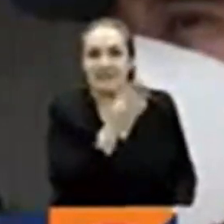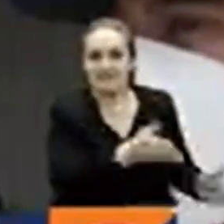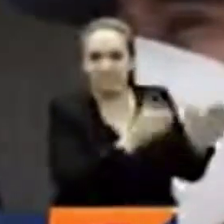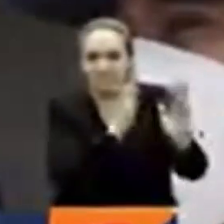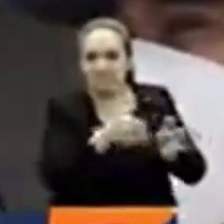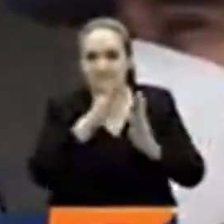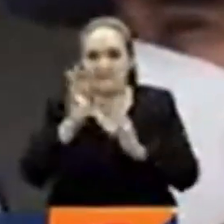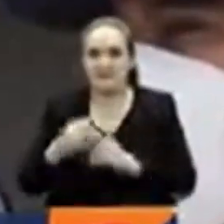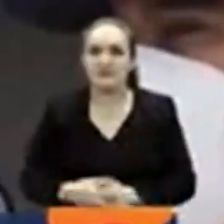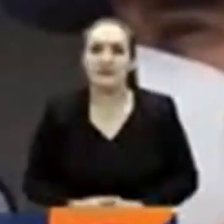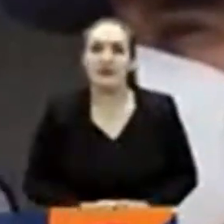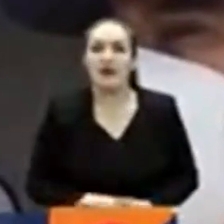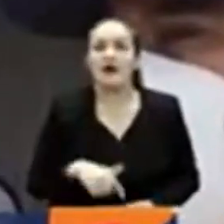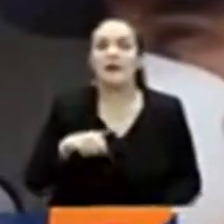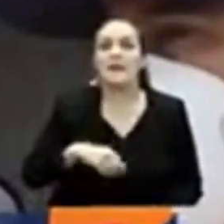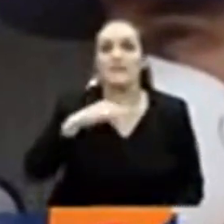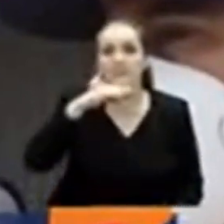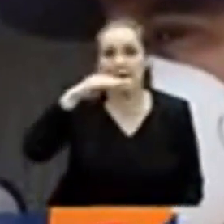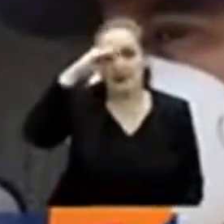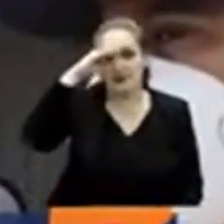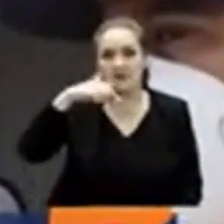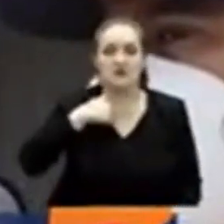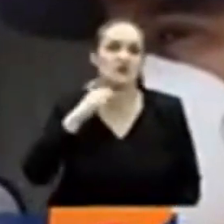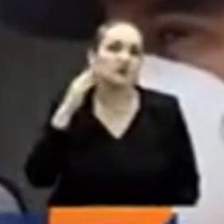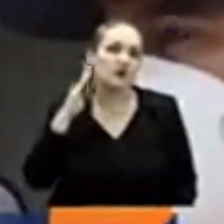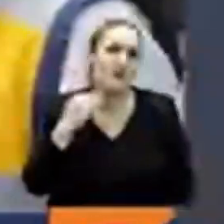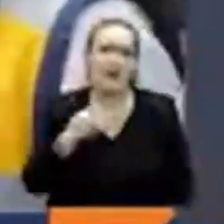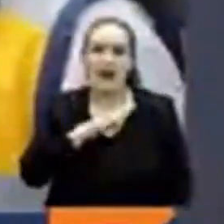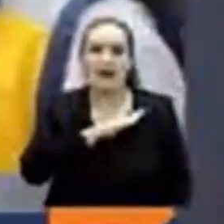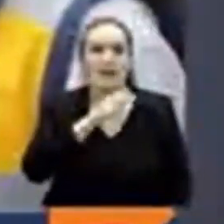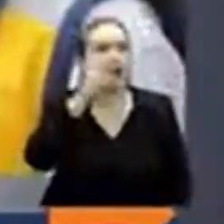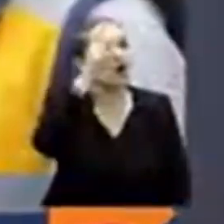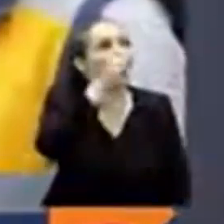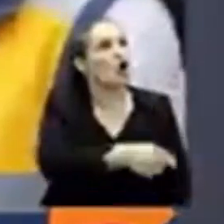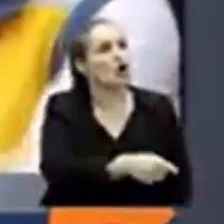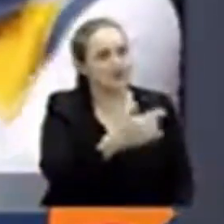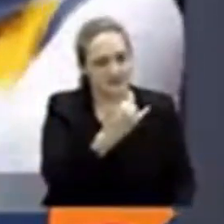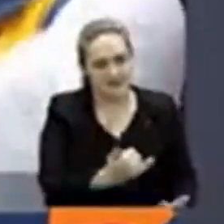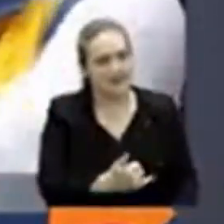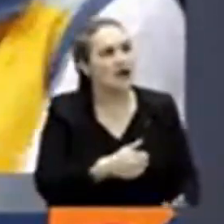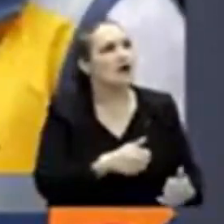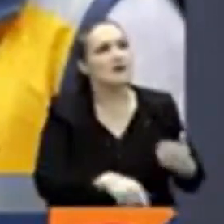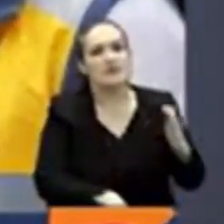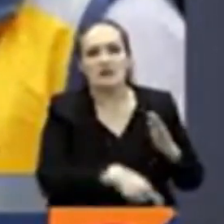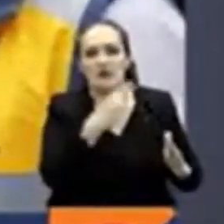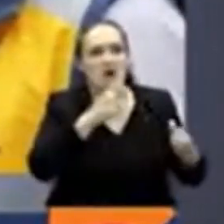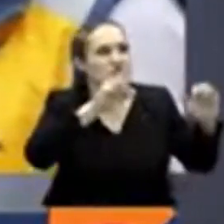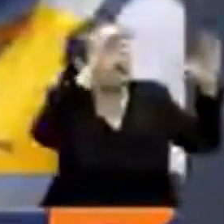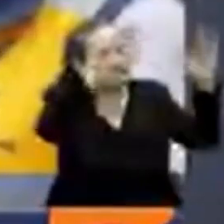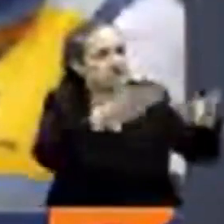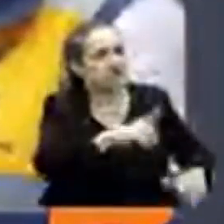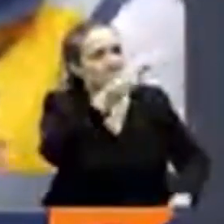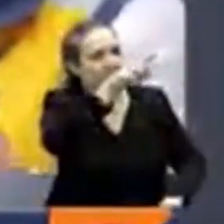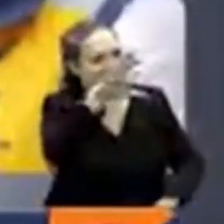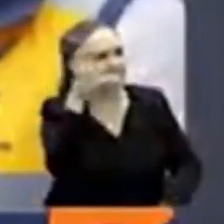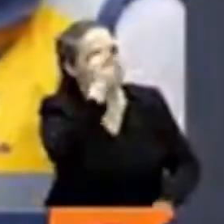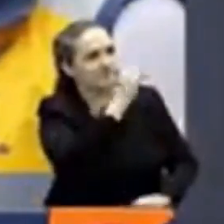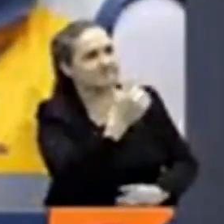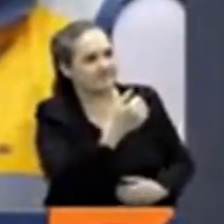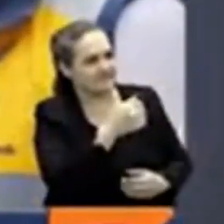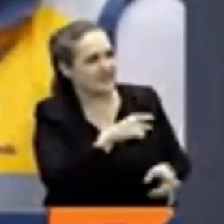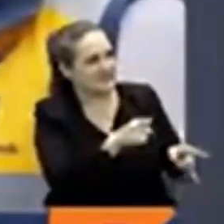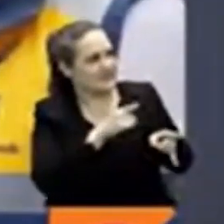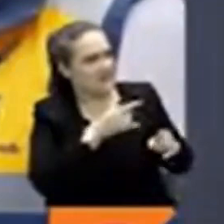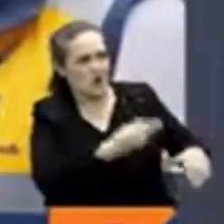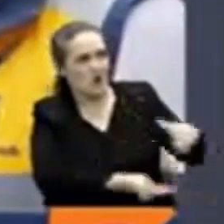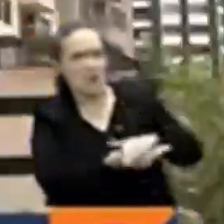Como alcalde de la ciudad de Medellín, Daniel Quintero, les ordeno implosionar ese símbolo de la corrupción, que esa página pase para